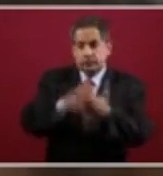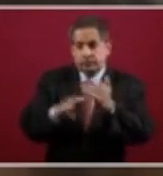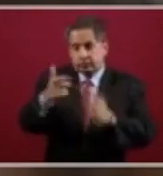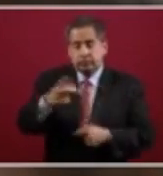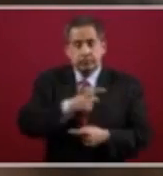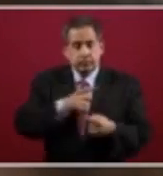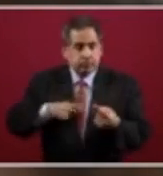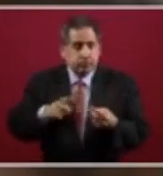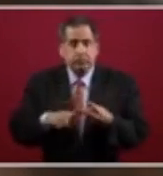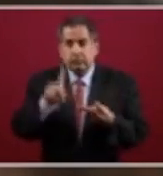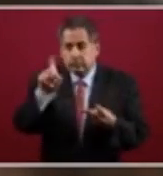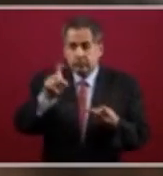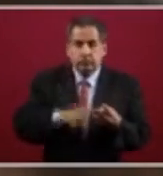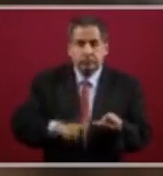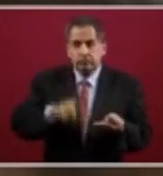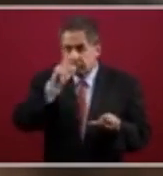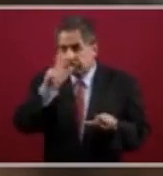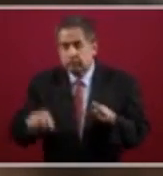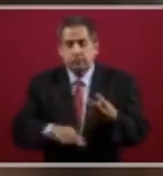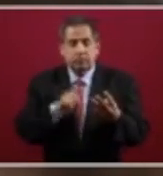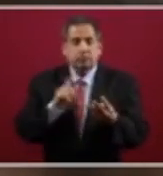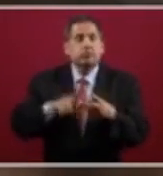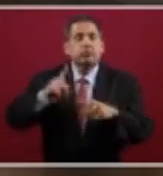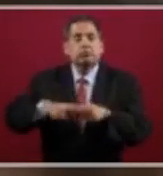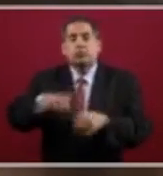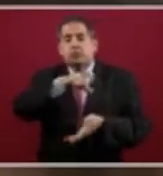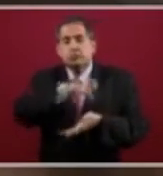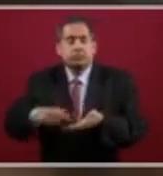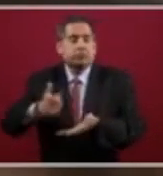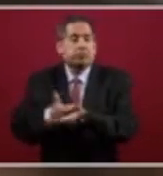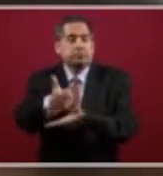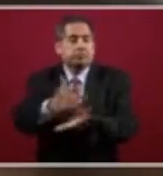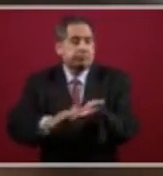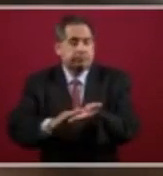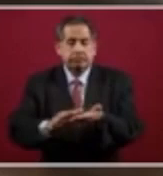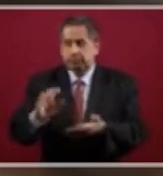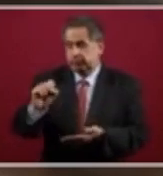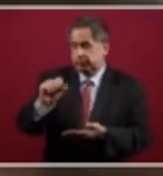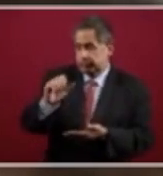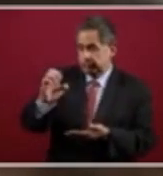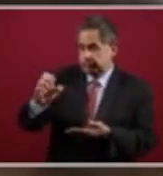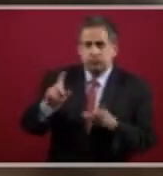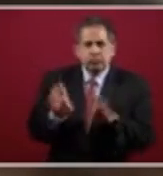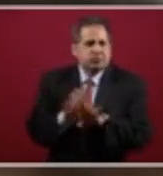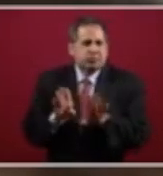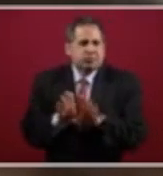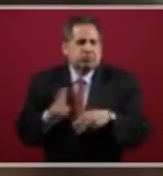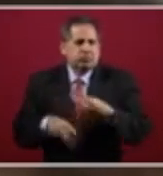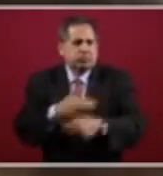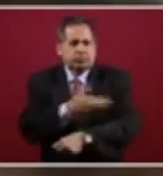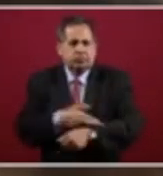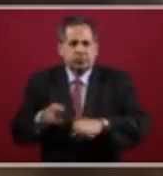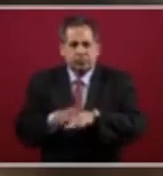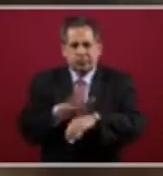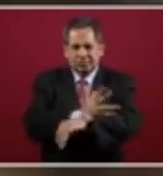deudas de agua, de luz, si se tienen, si estas las cubre el SAE, la Fiscalía, o cómo es esa parte en el proceso de